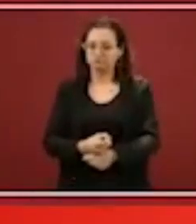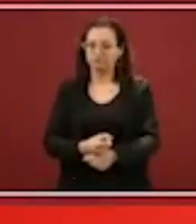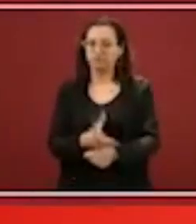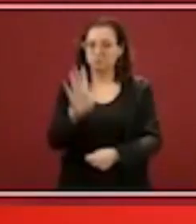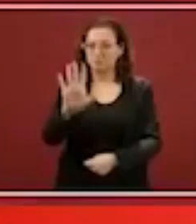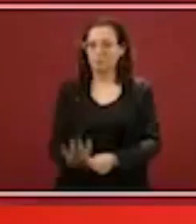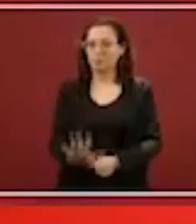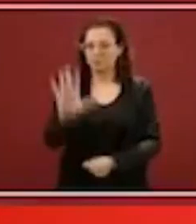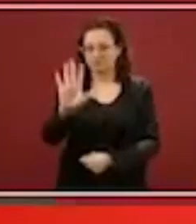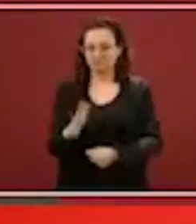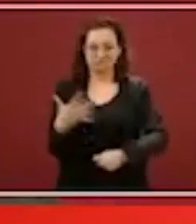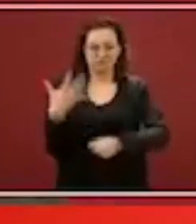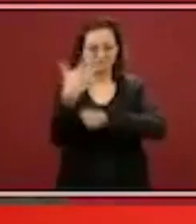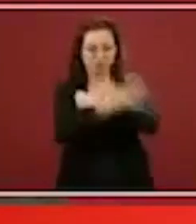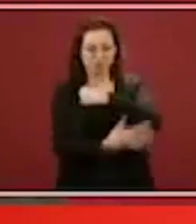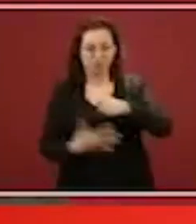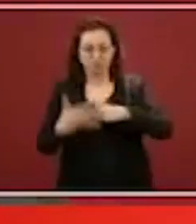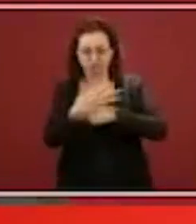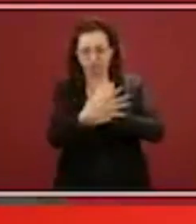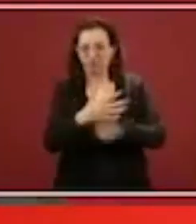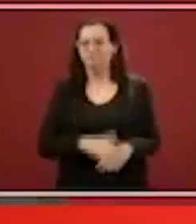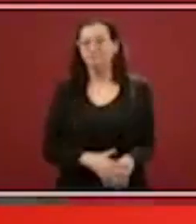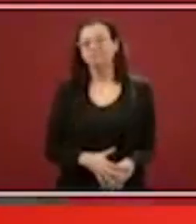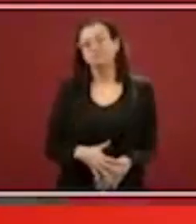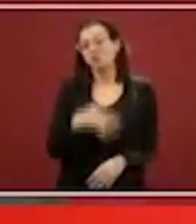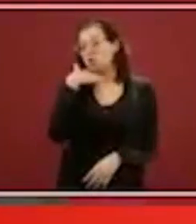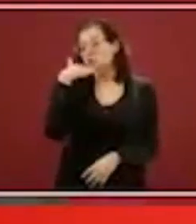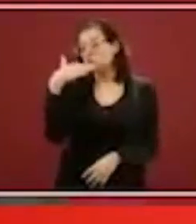¿Sí? El no permitir la corrupción.